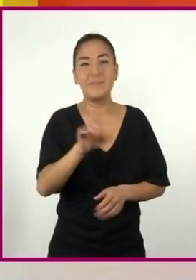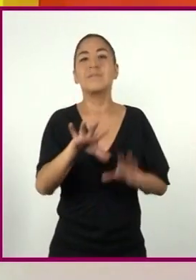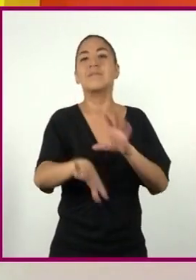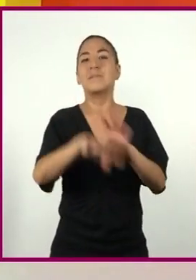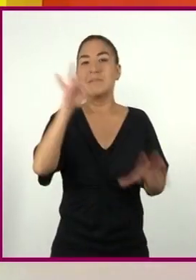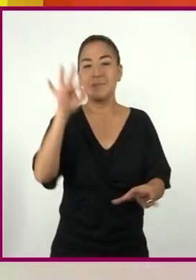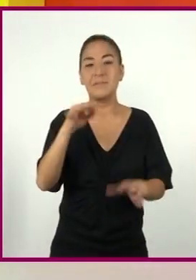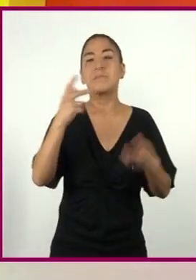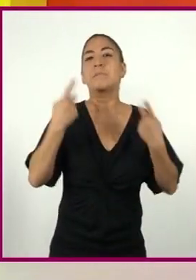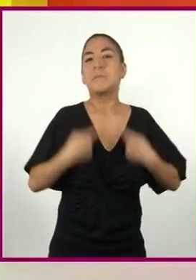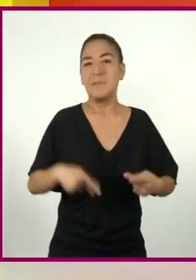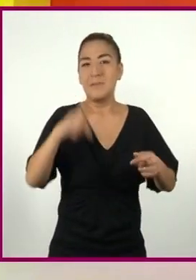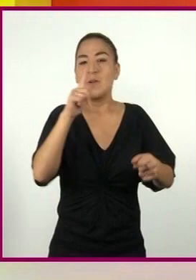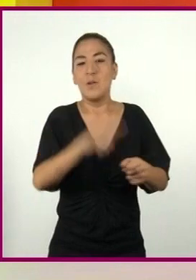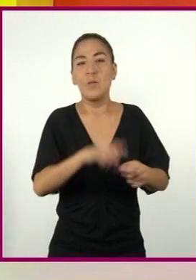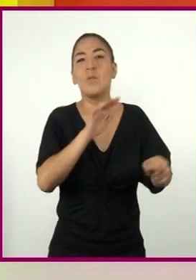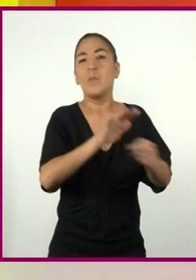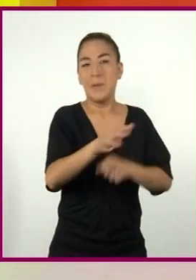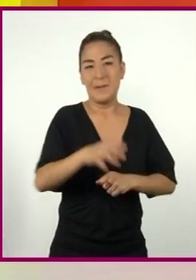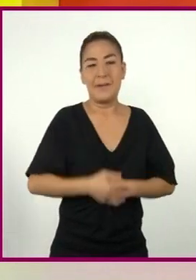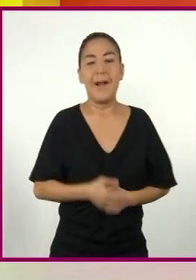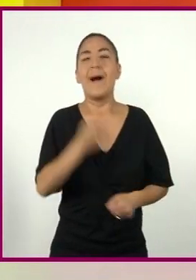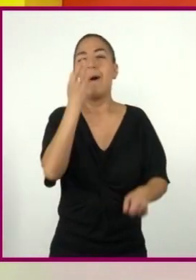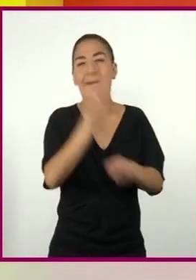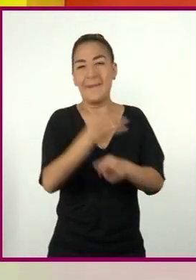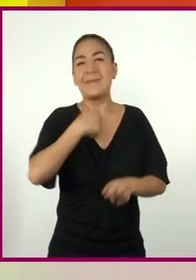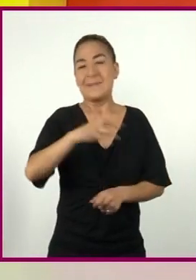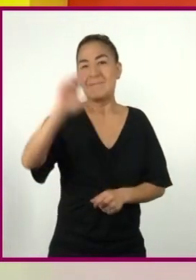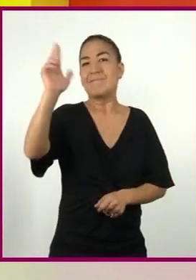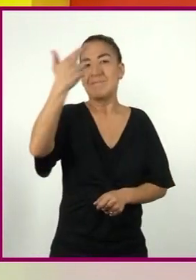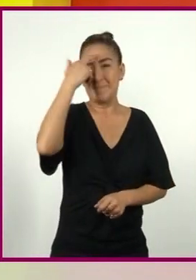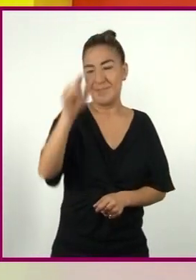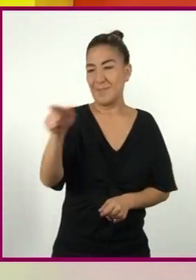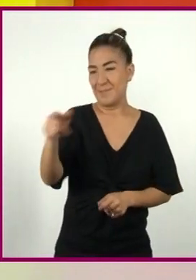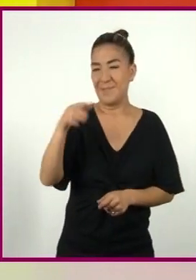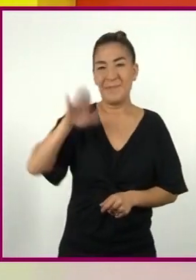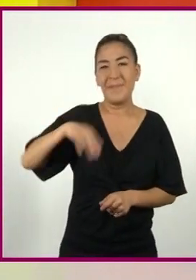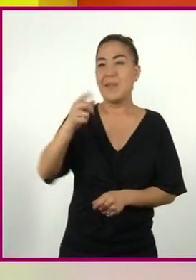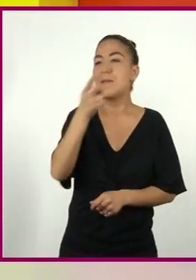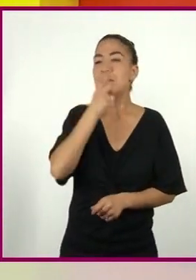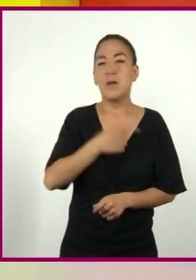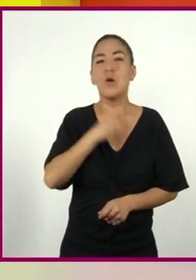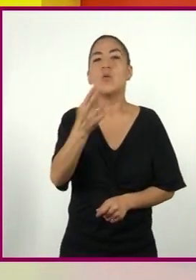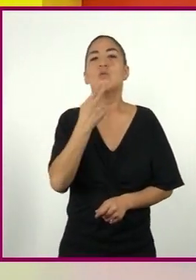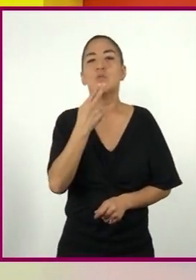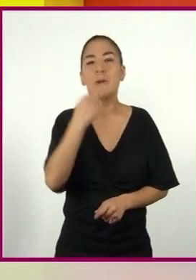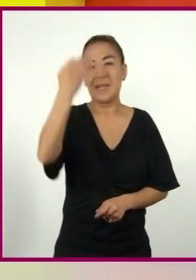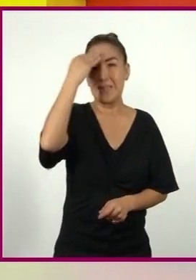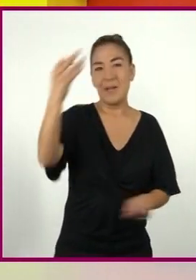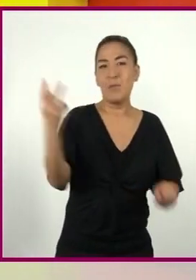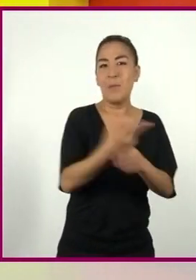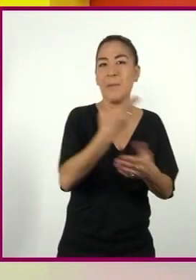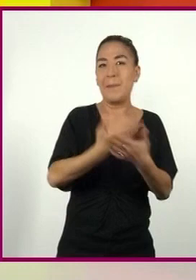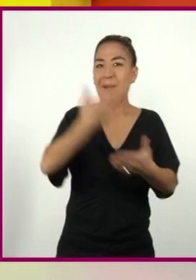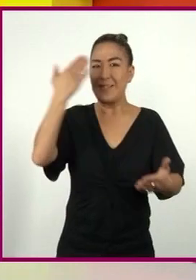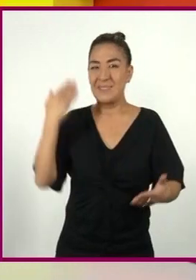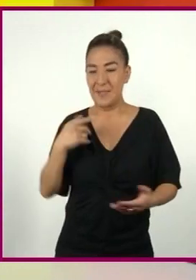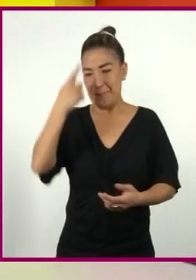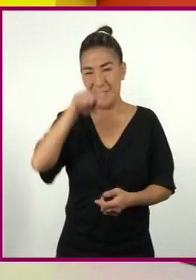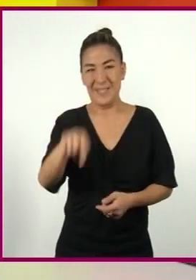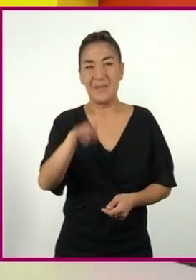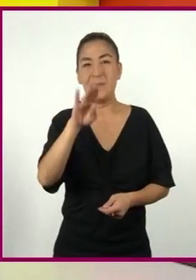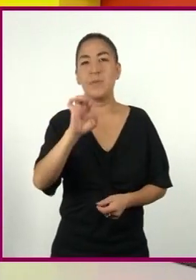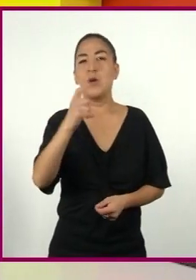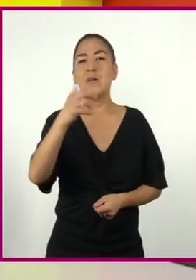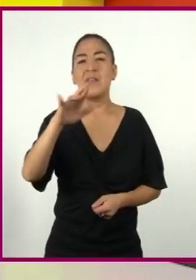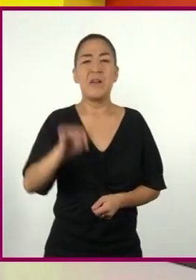los personajes. Ahora recuerdo que al principio nos habló del uso del tiempo pasado en las biografías. ¿Nos las